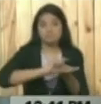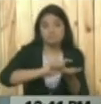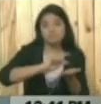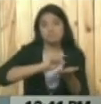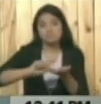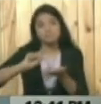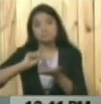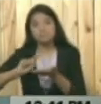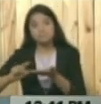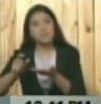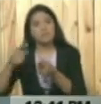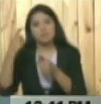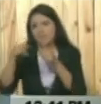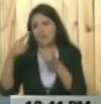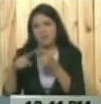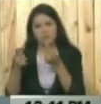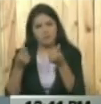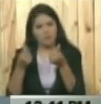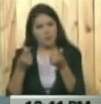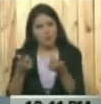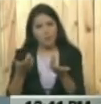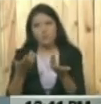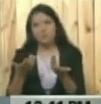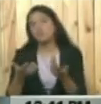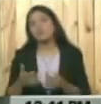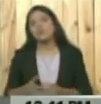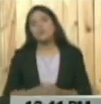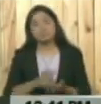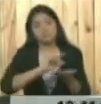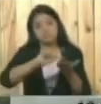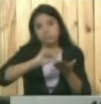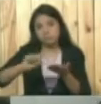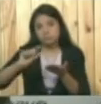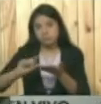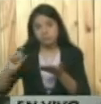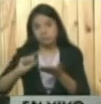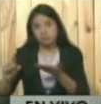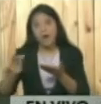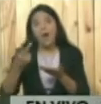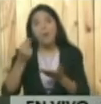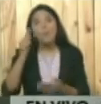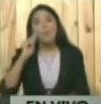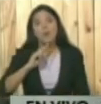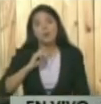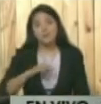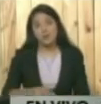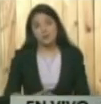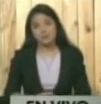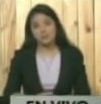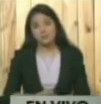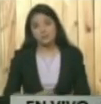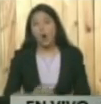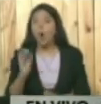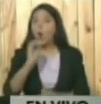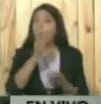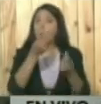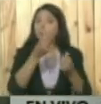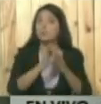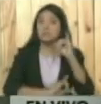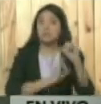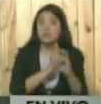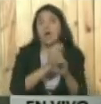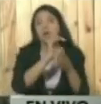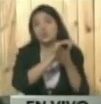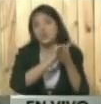ingentes recursos a nivel de moneda nacional, el bolívar, a nivel de moneda internacional,